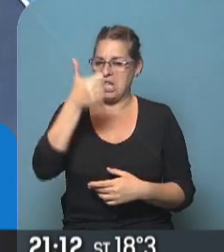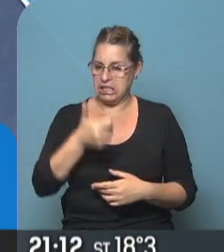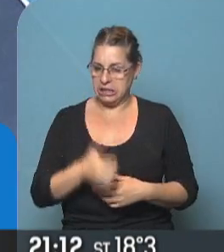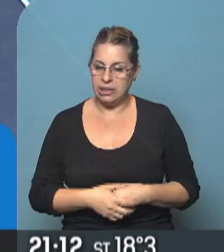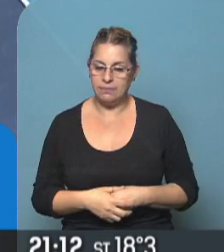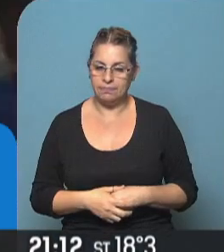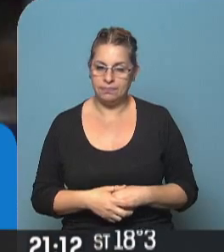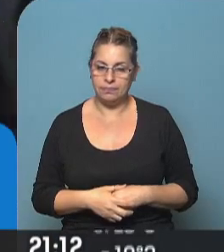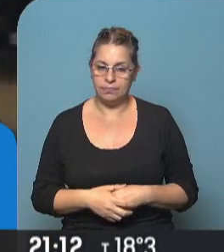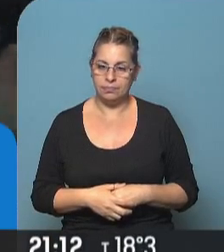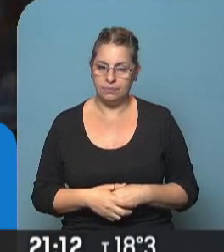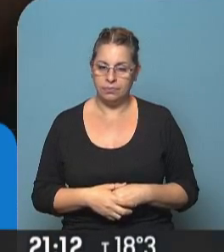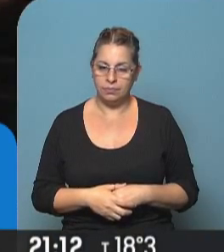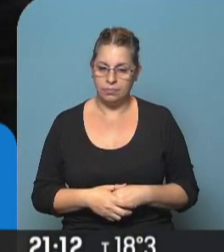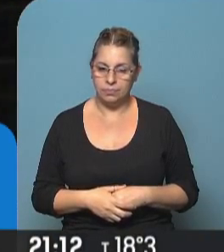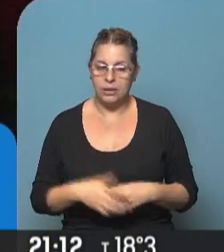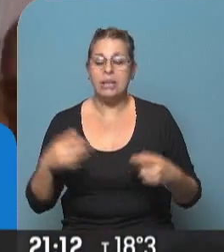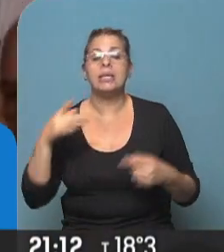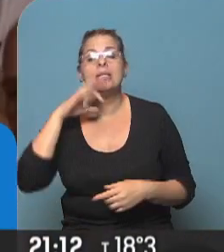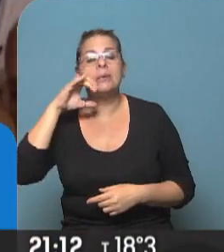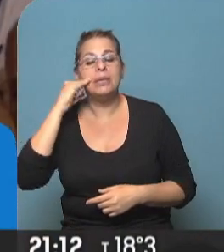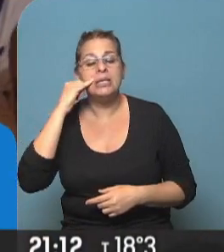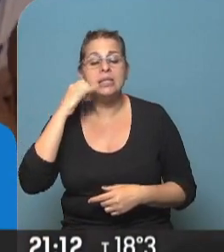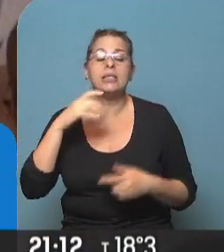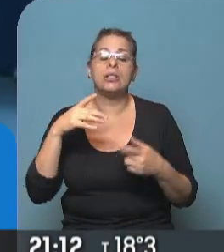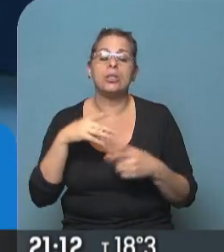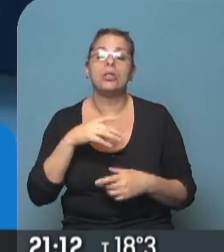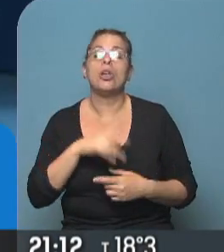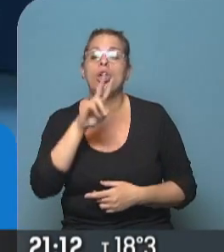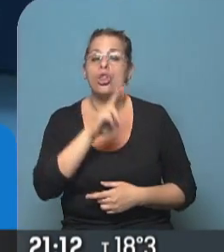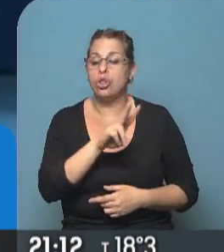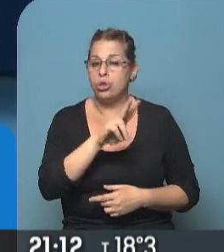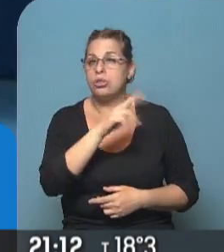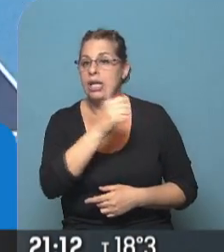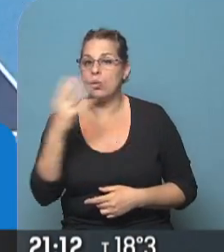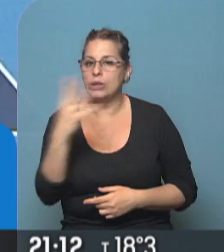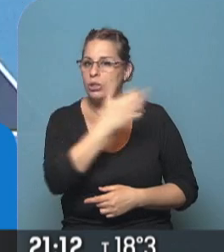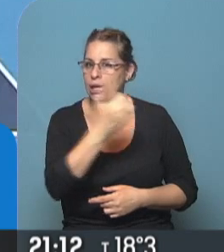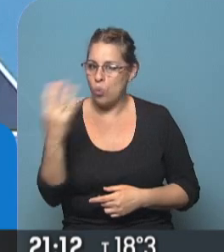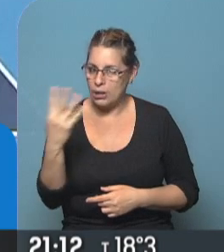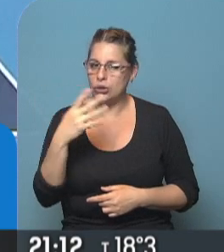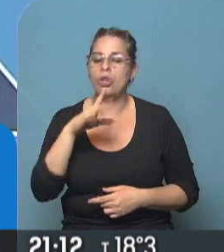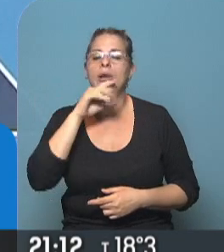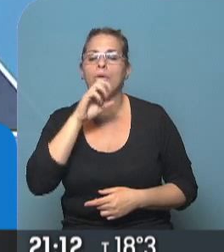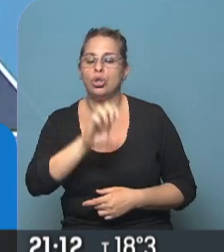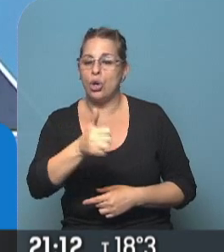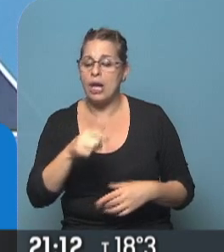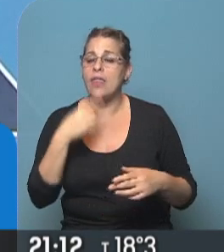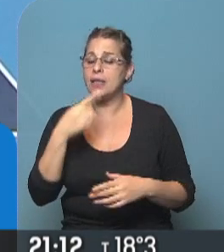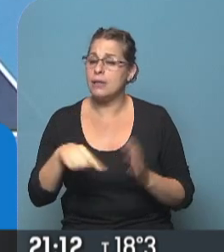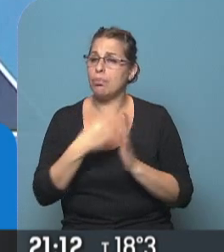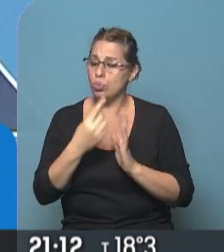a una raqueta de las más importantes como Marin Cilic, el croata, doble 6-4 para el argentino. Y cuando hablábamos de